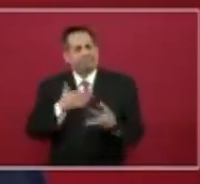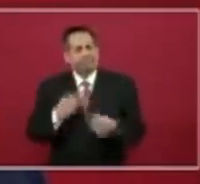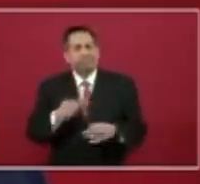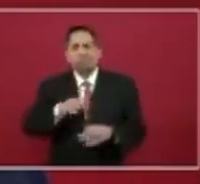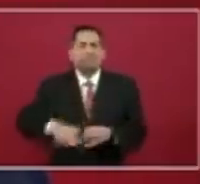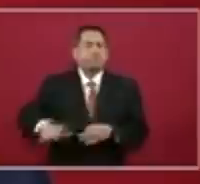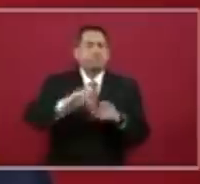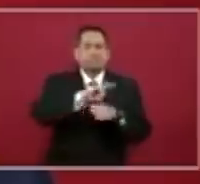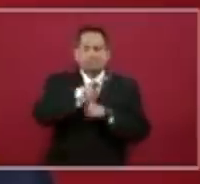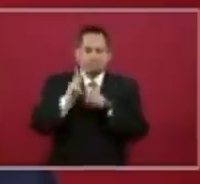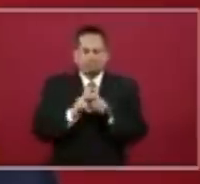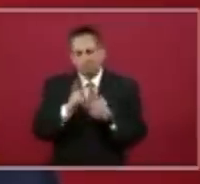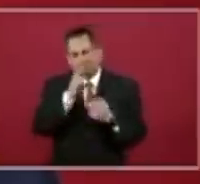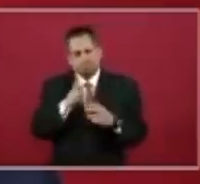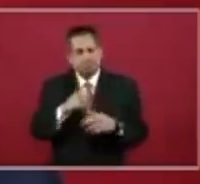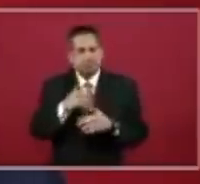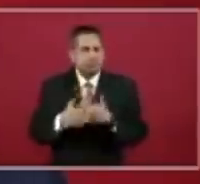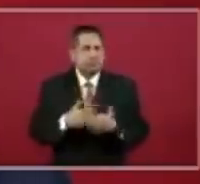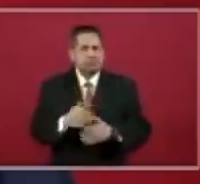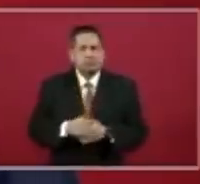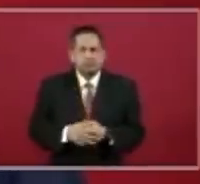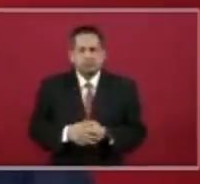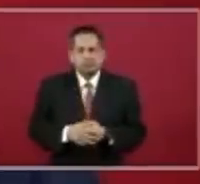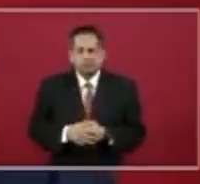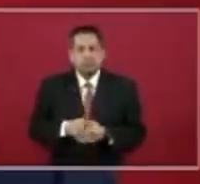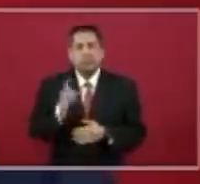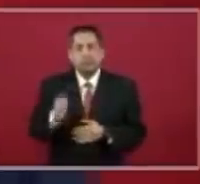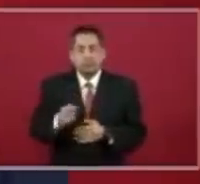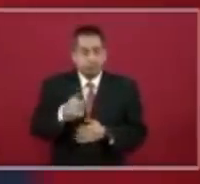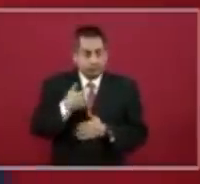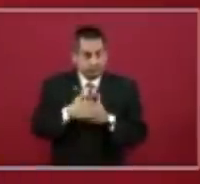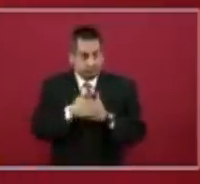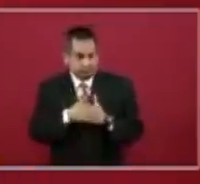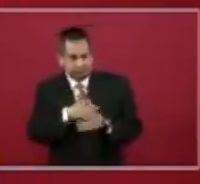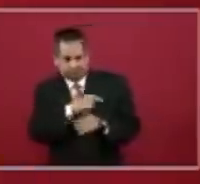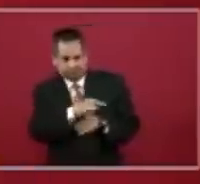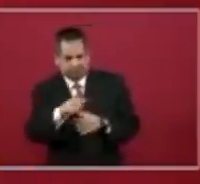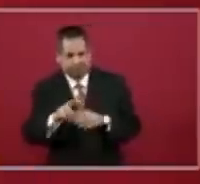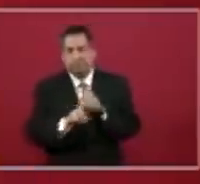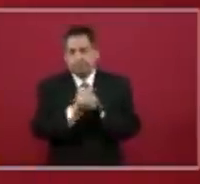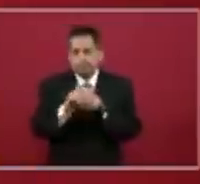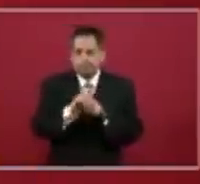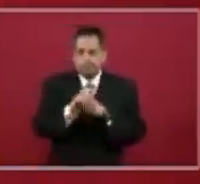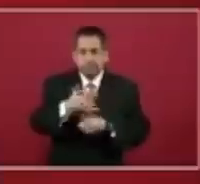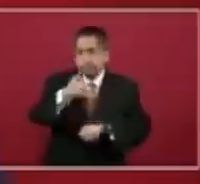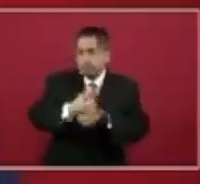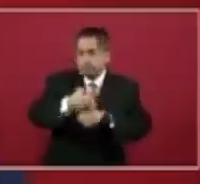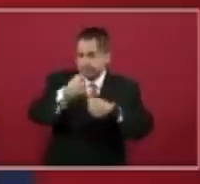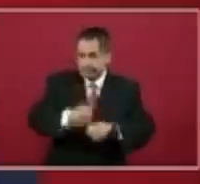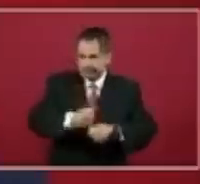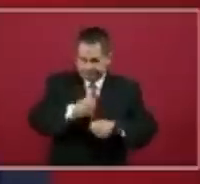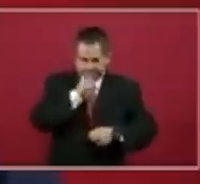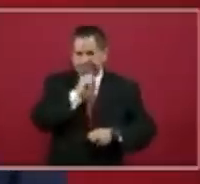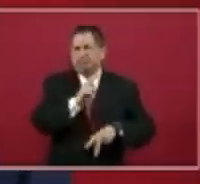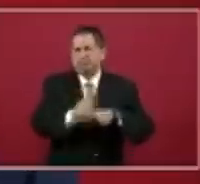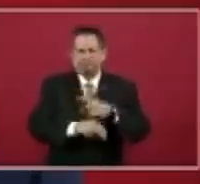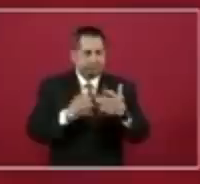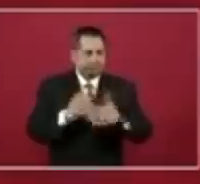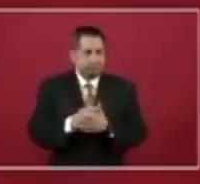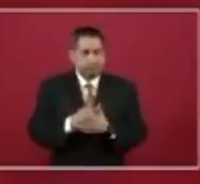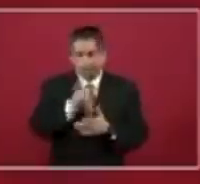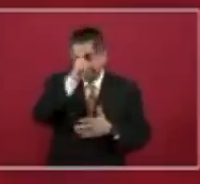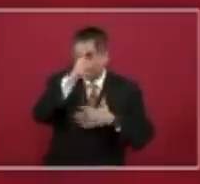país. Es decir, vamos a enfrentar el problema grave de la inseguridad y de la violencia